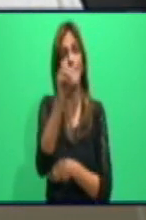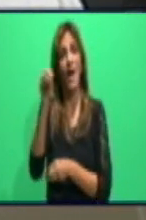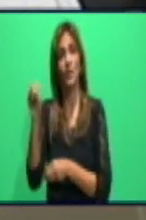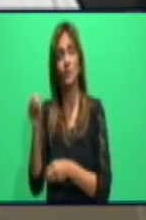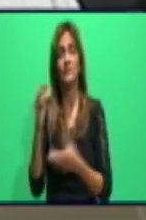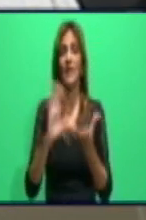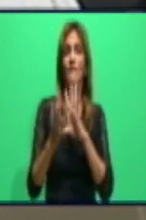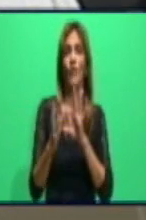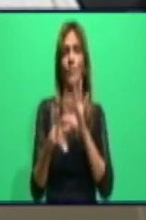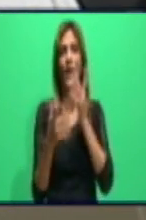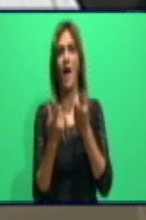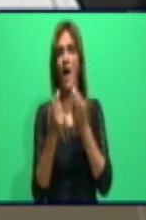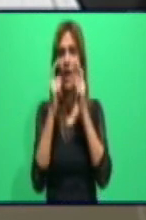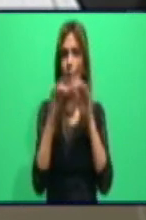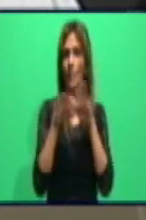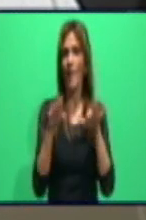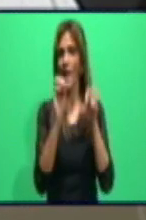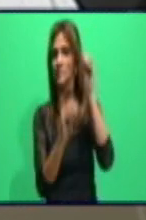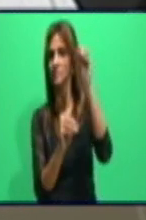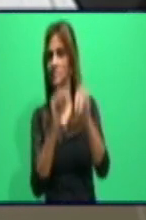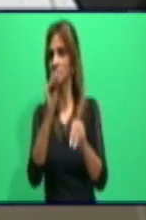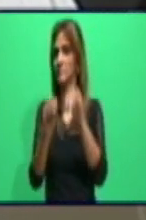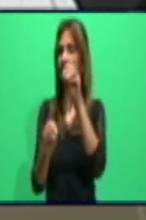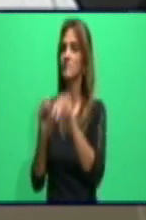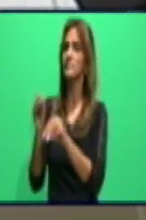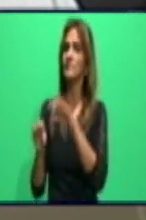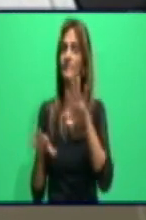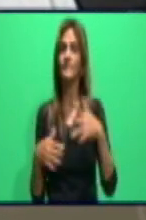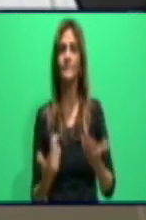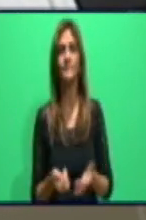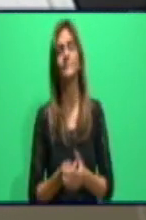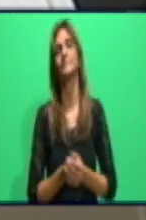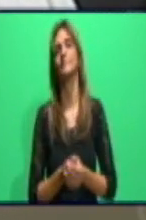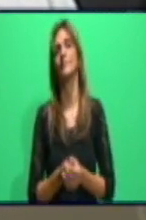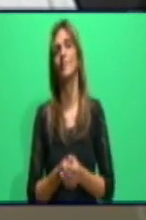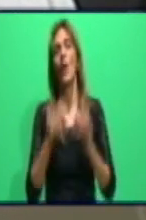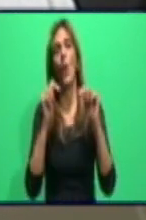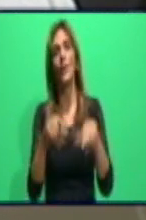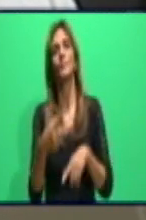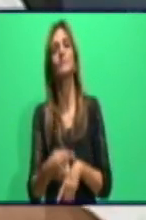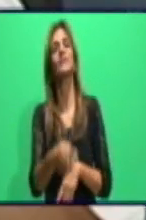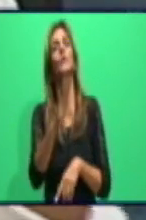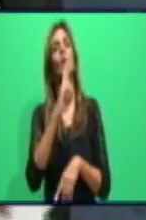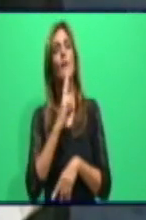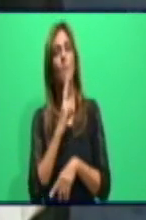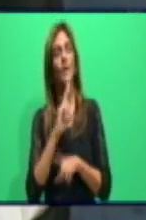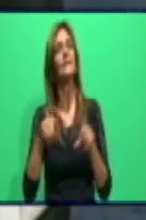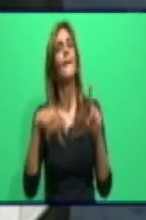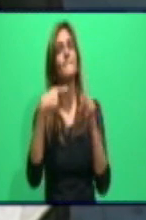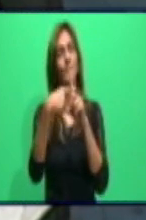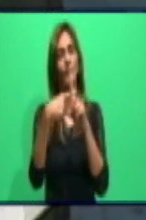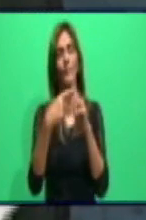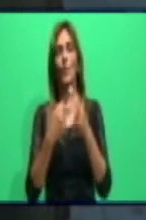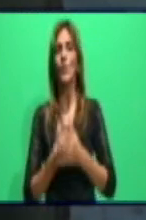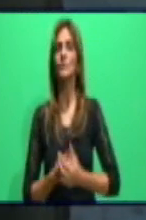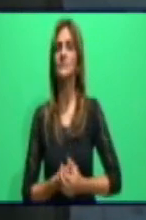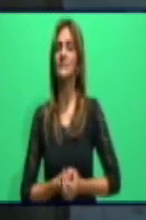distanciamiento en la fase en que estamos hoy hemos tenido una respuesta muy positiva de todos los